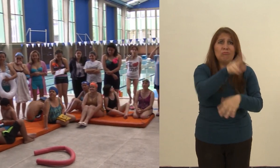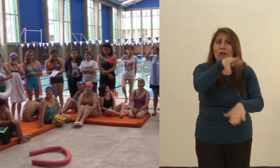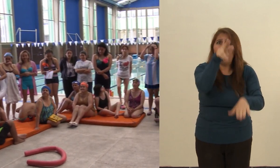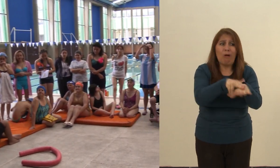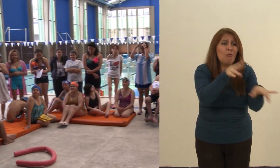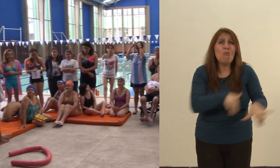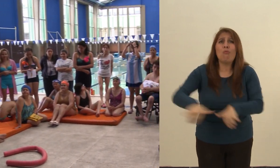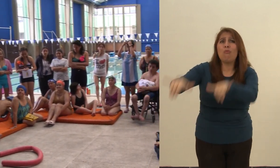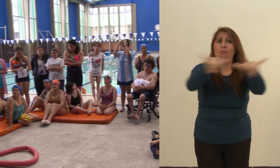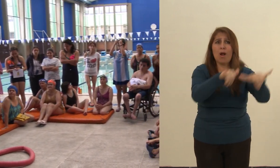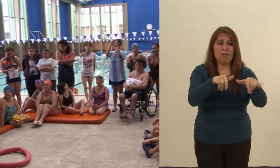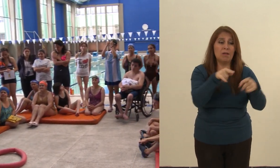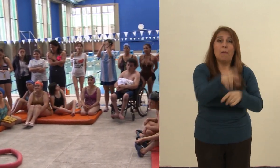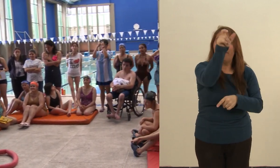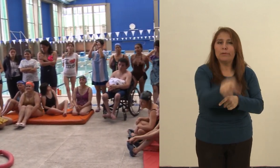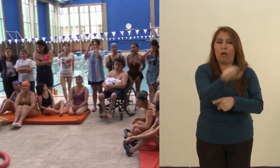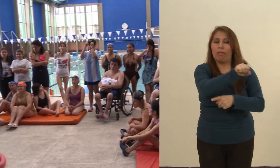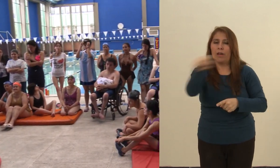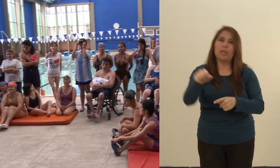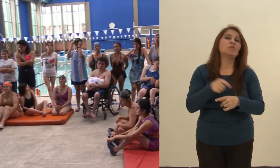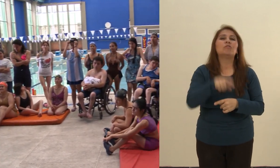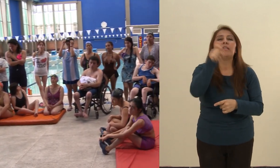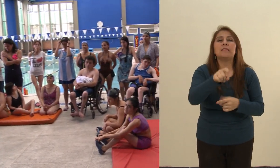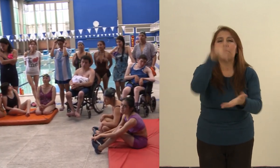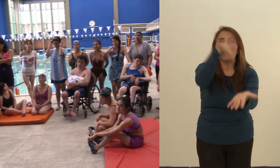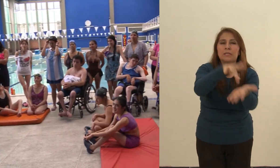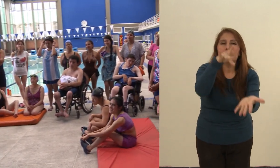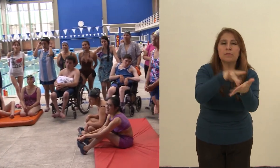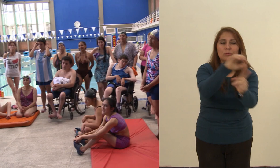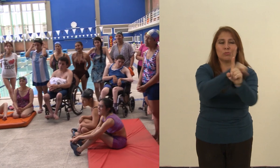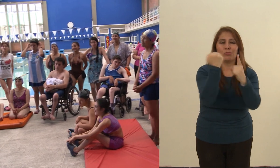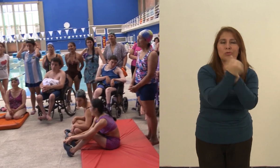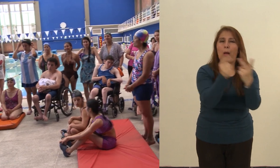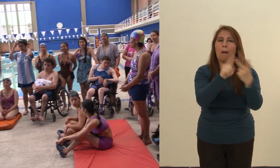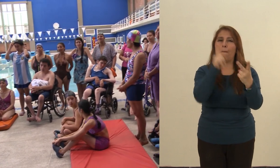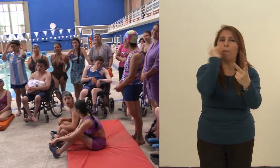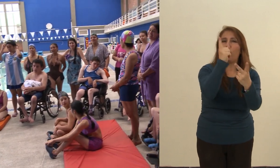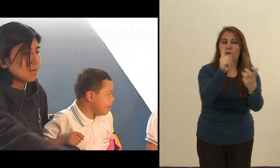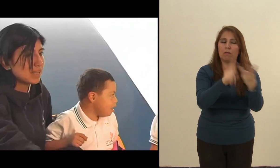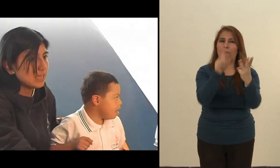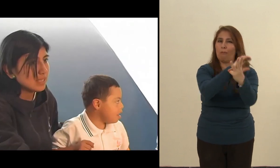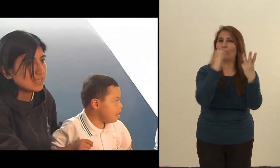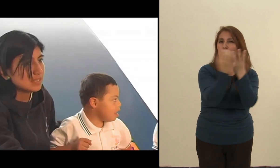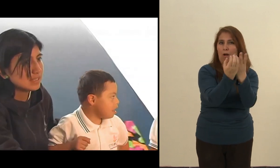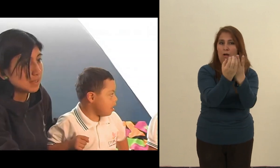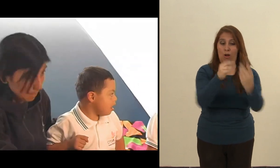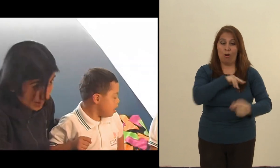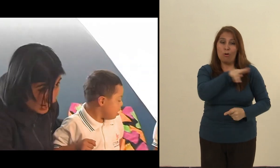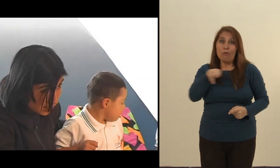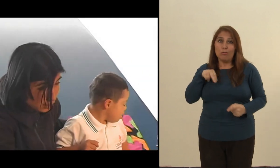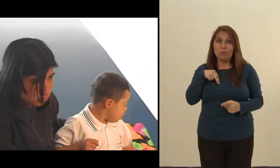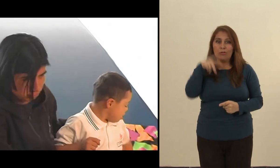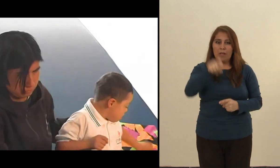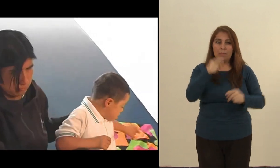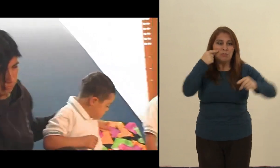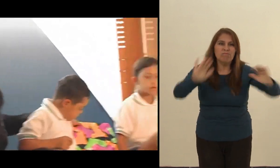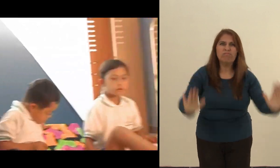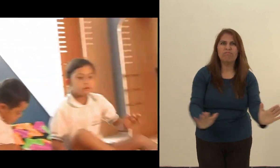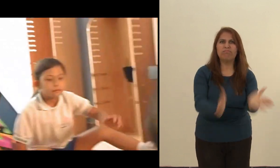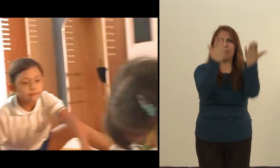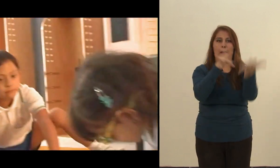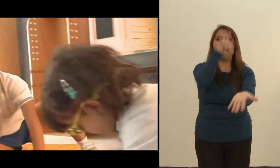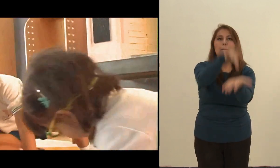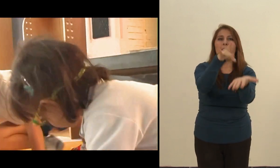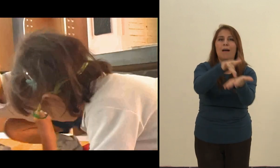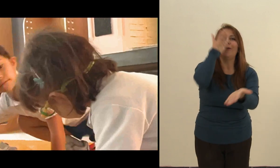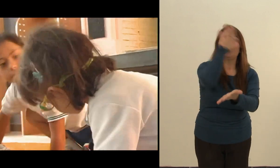es una persona con derechos, es una persona que necesita una participación política, social, cultural, y nosotros tenemos que